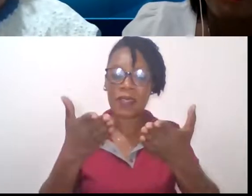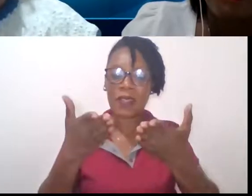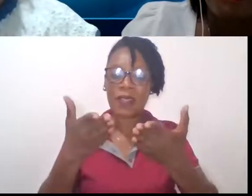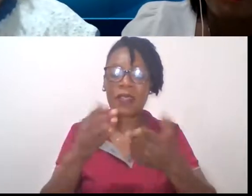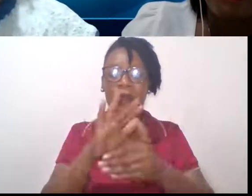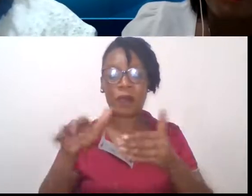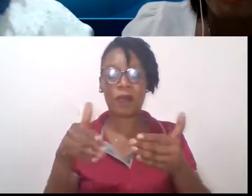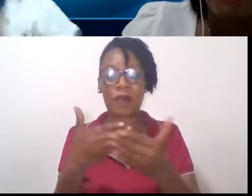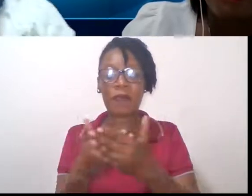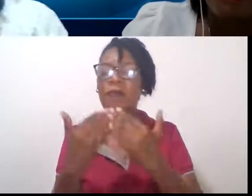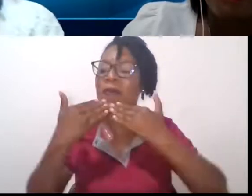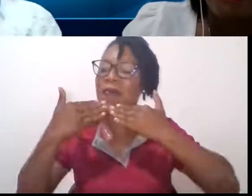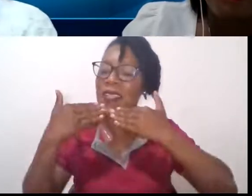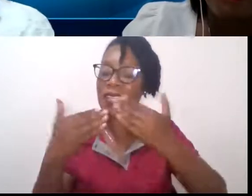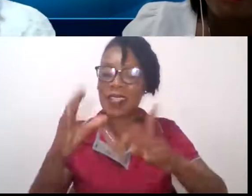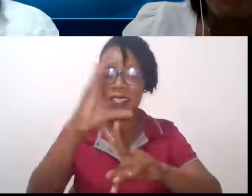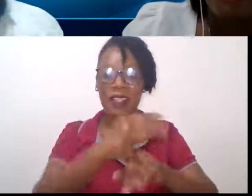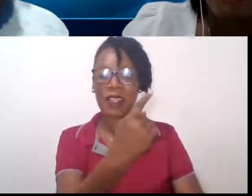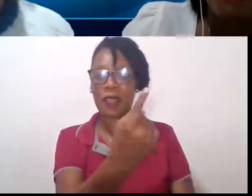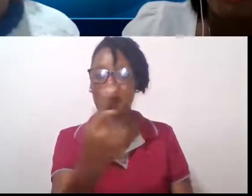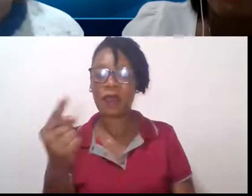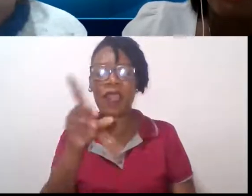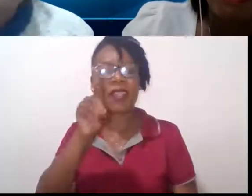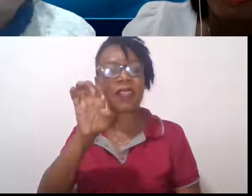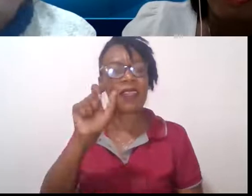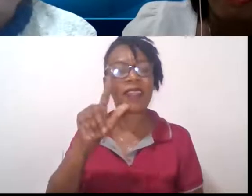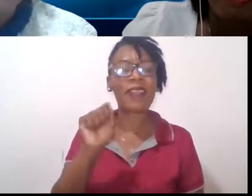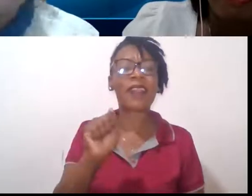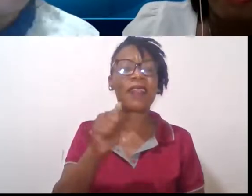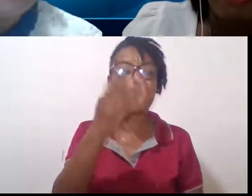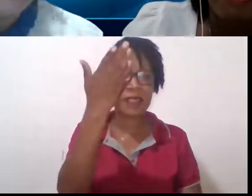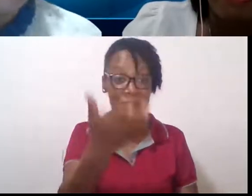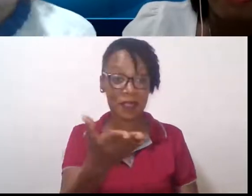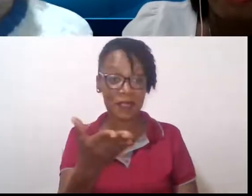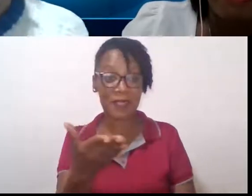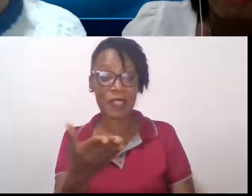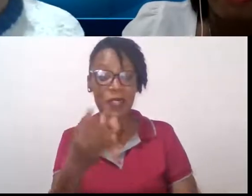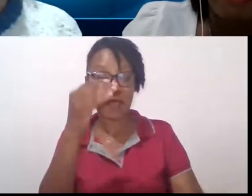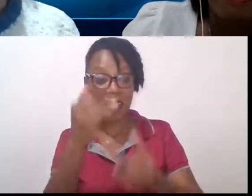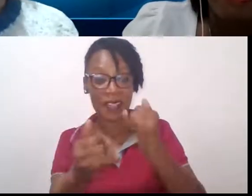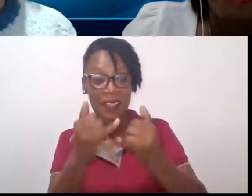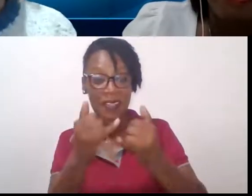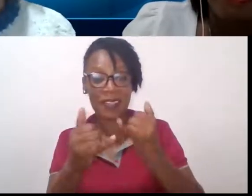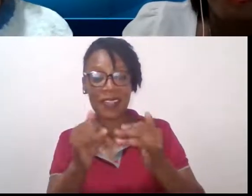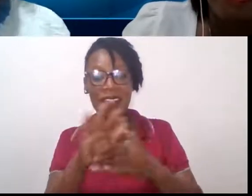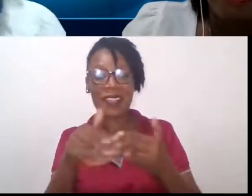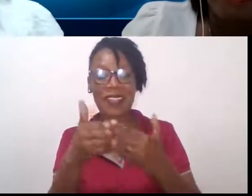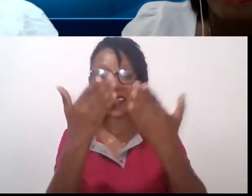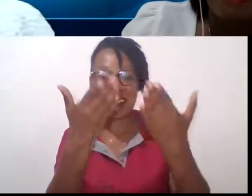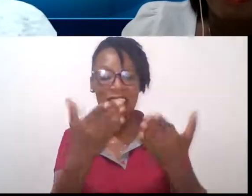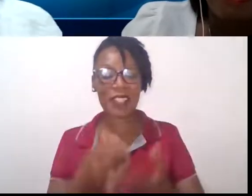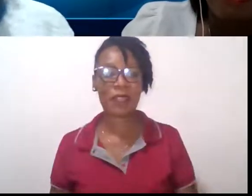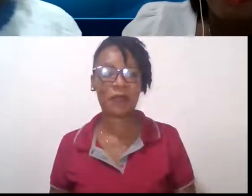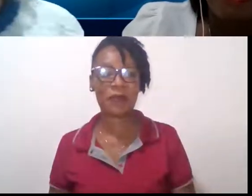ofertas. Muchísimas gracias a cada uno de ustedes. Delani, le doy el pase para que pueda despedirse de este espacio de capacitación y el que usted nos